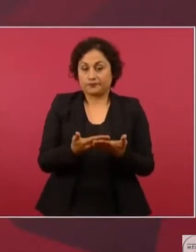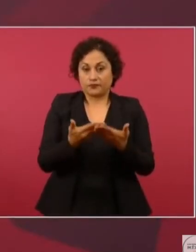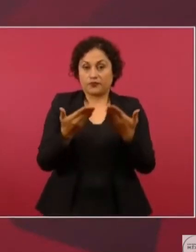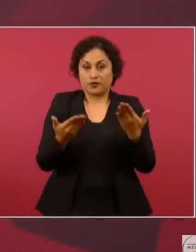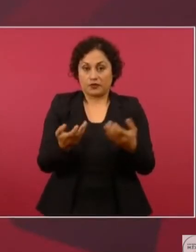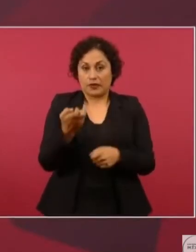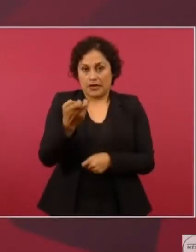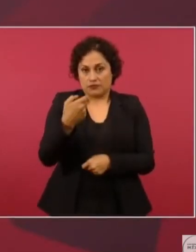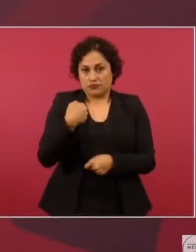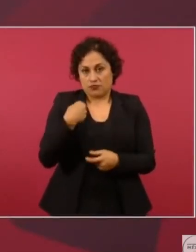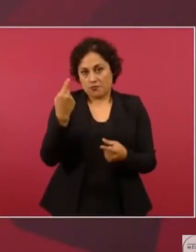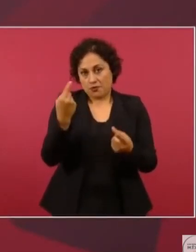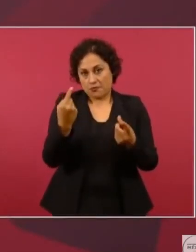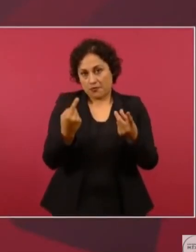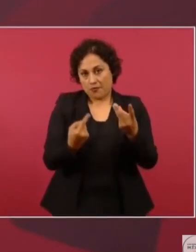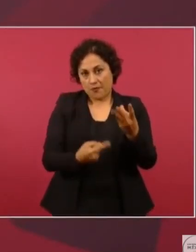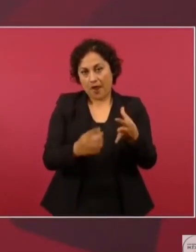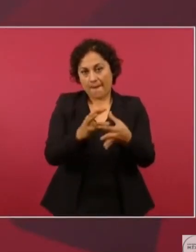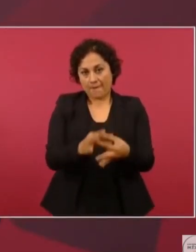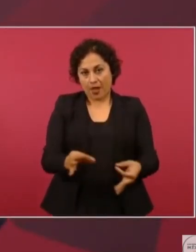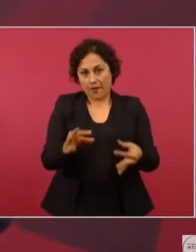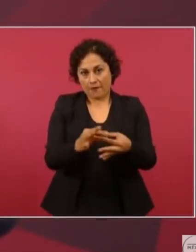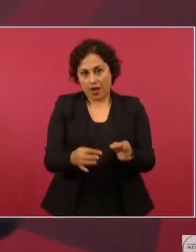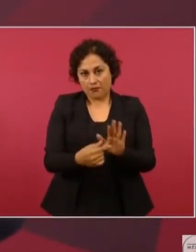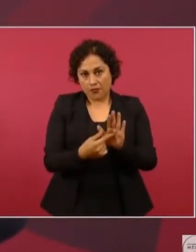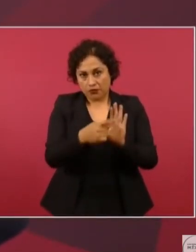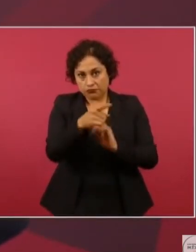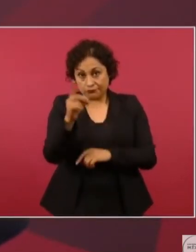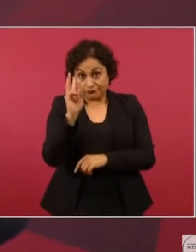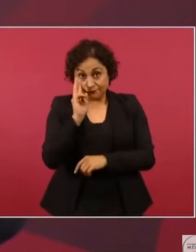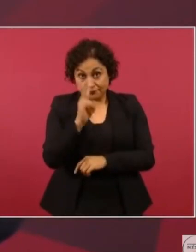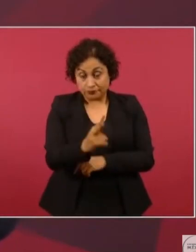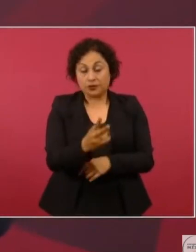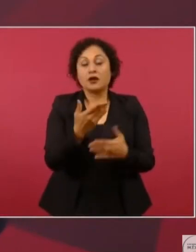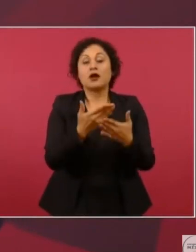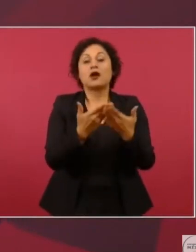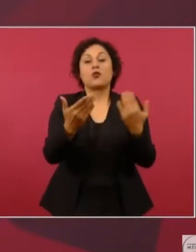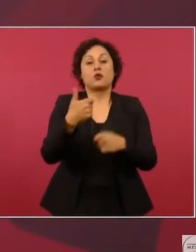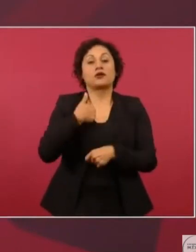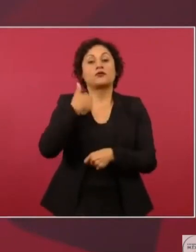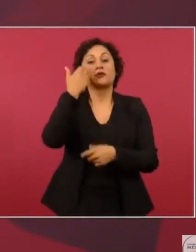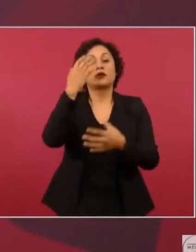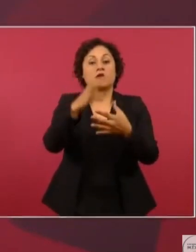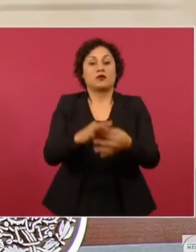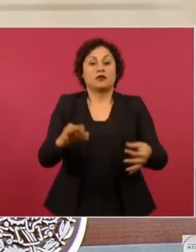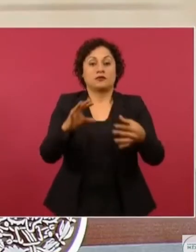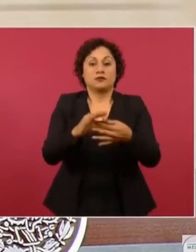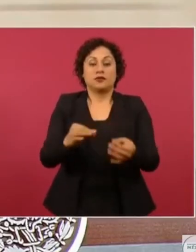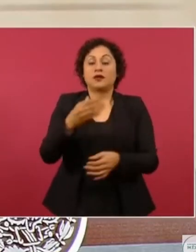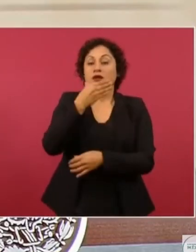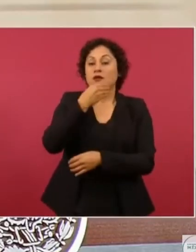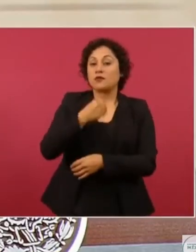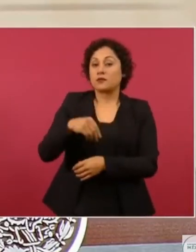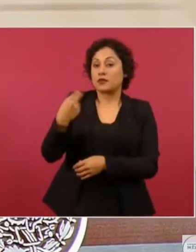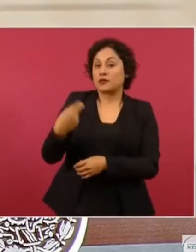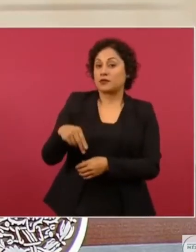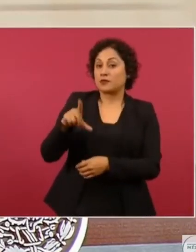que acabo de mencionar, el señor Luis Cárdenas Palomino